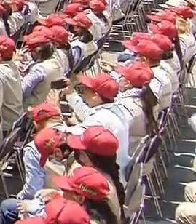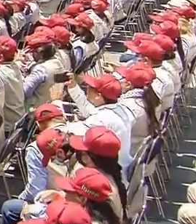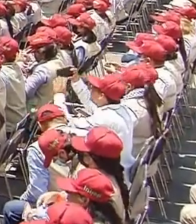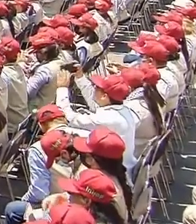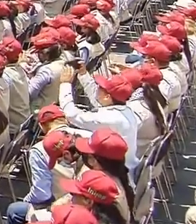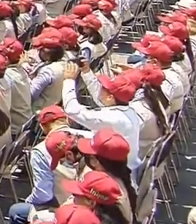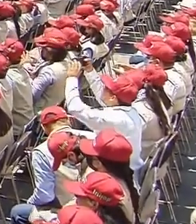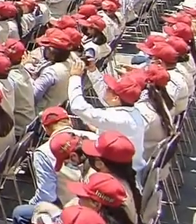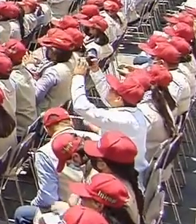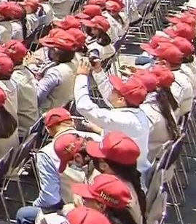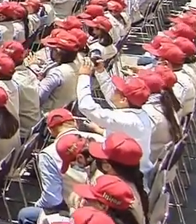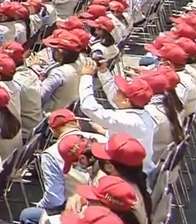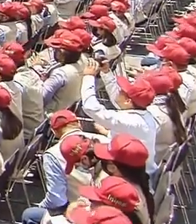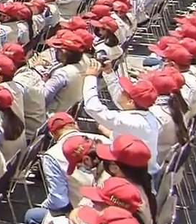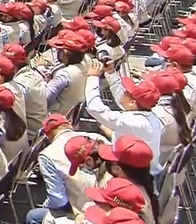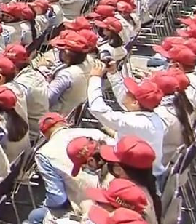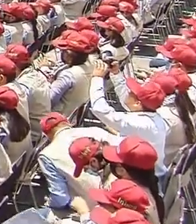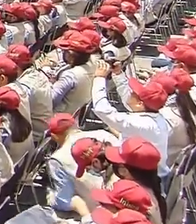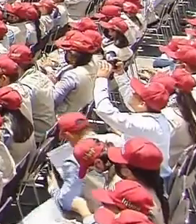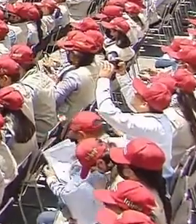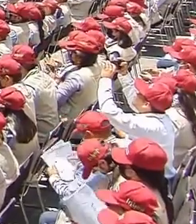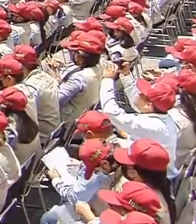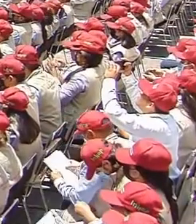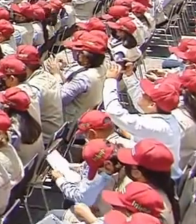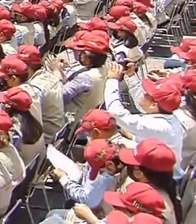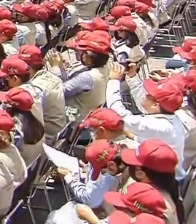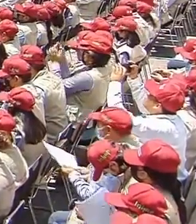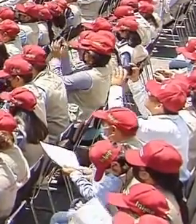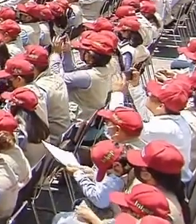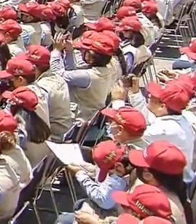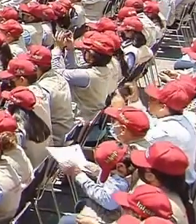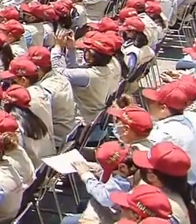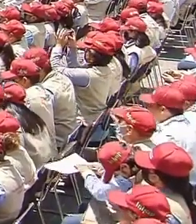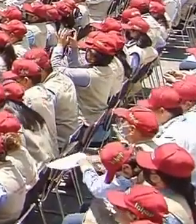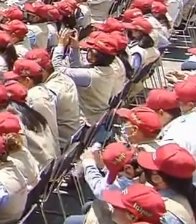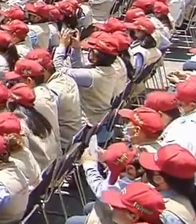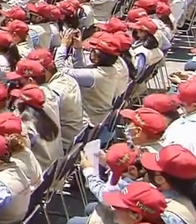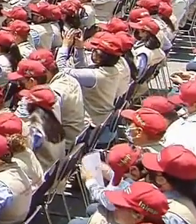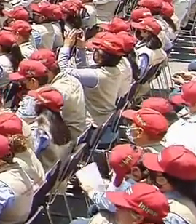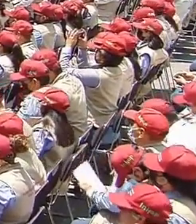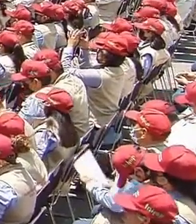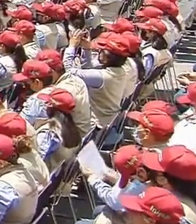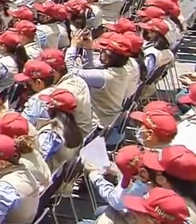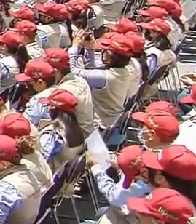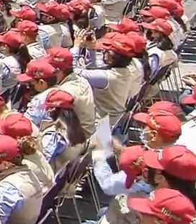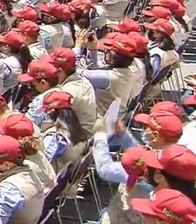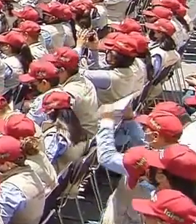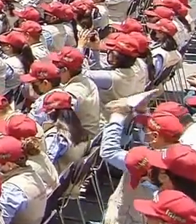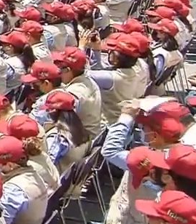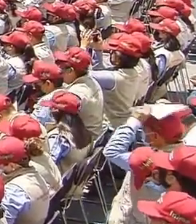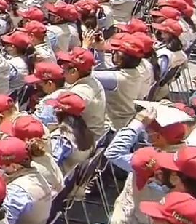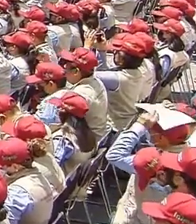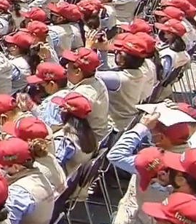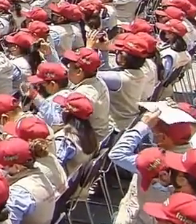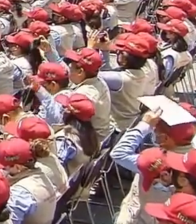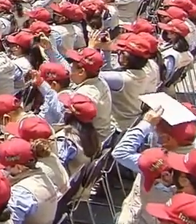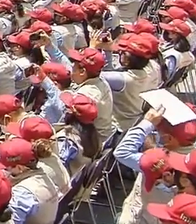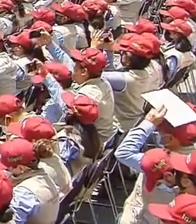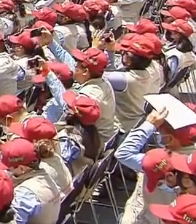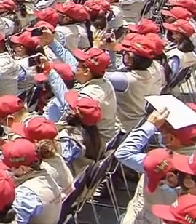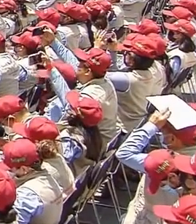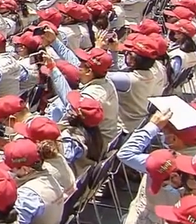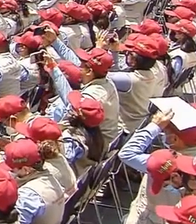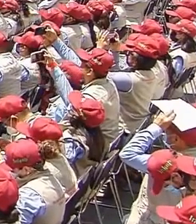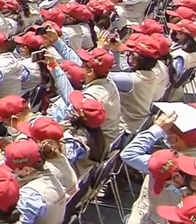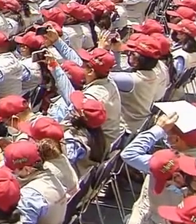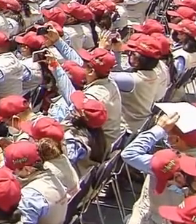Palacio Nacional, en esta Ciudad de México. La verdad me siento emocionada porque es